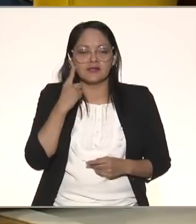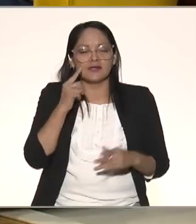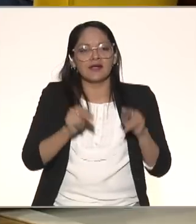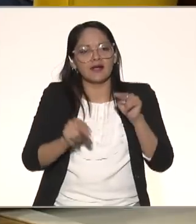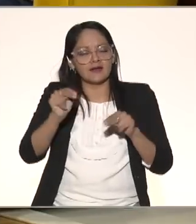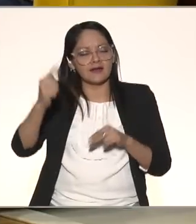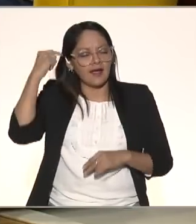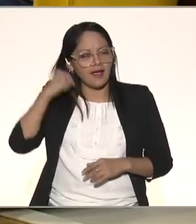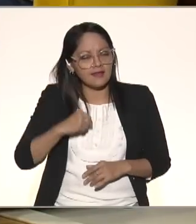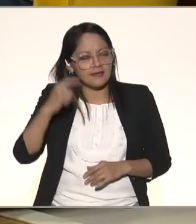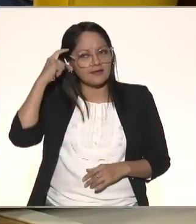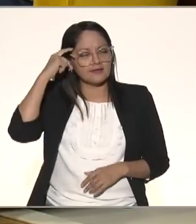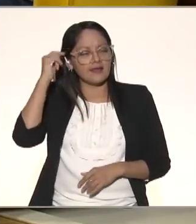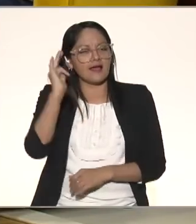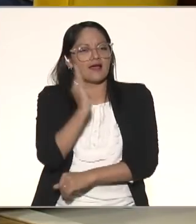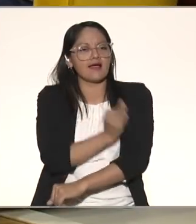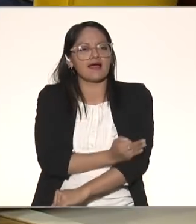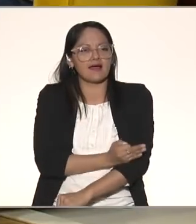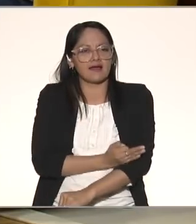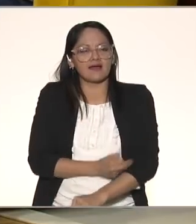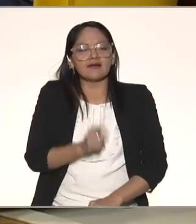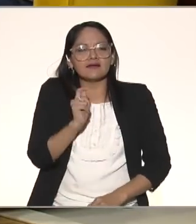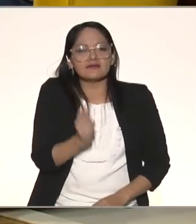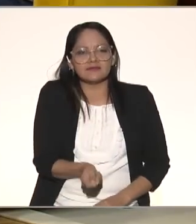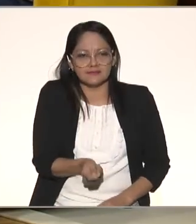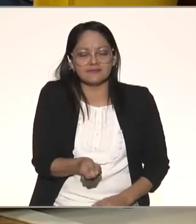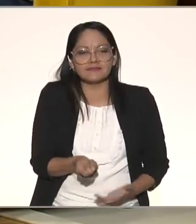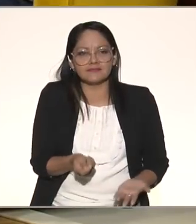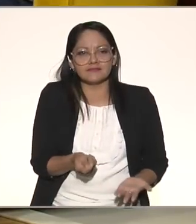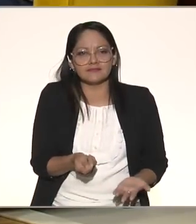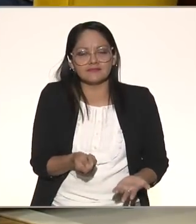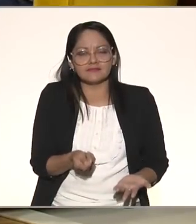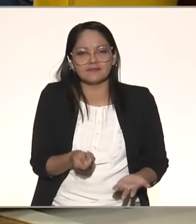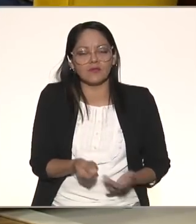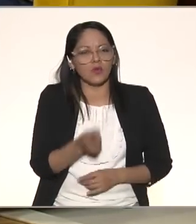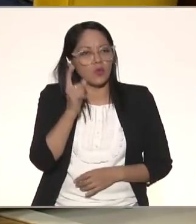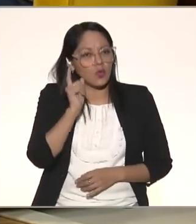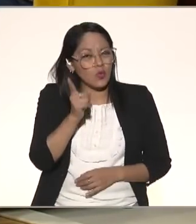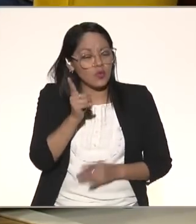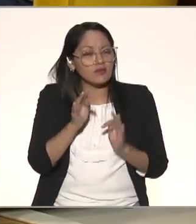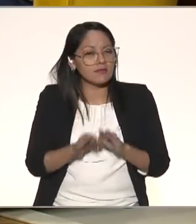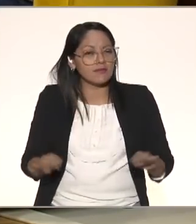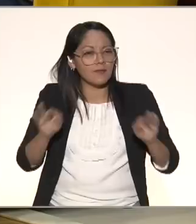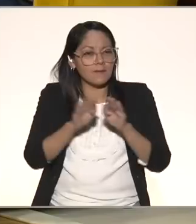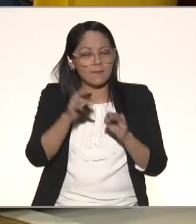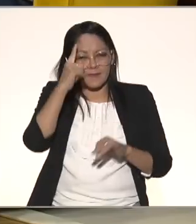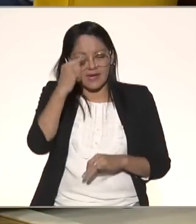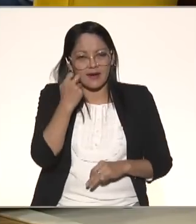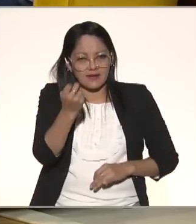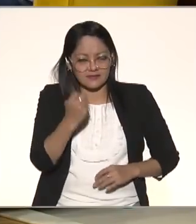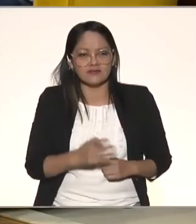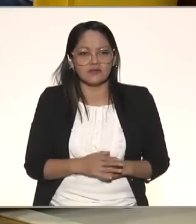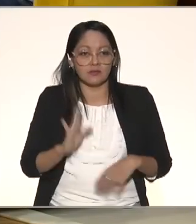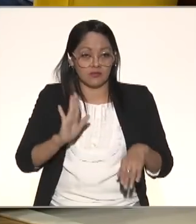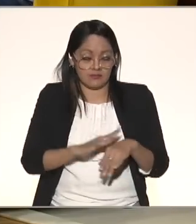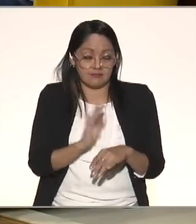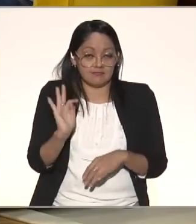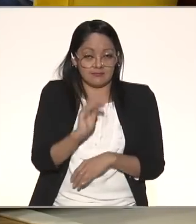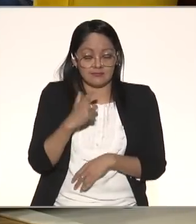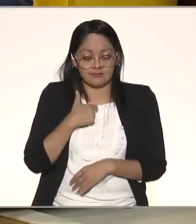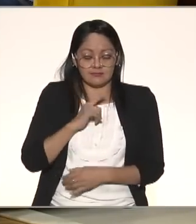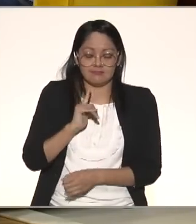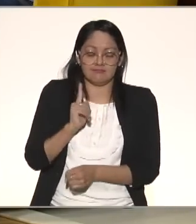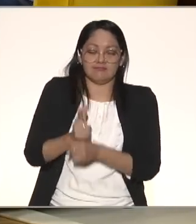de conciencia, el darme cuenta, cobra un punto relevante en este aspecto. Porque si me doy